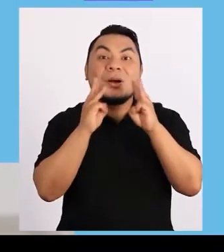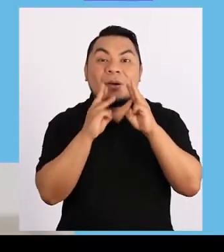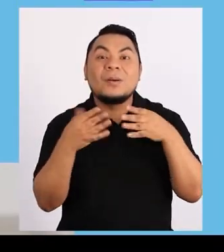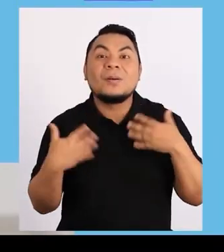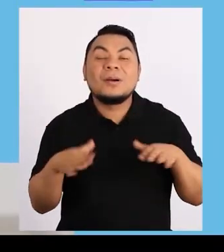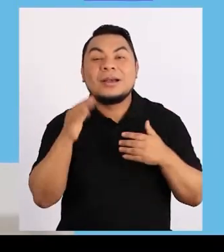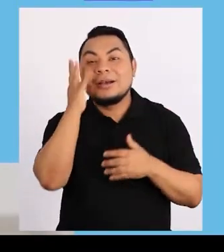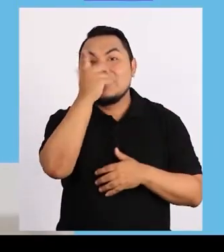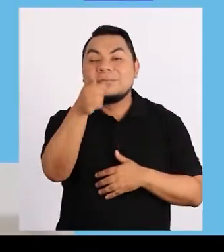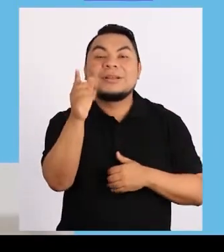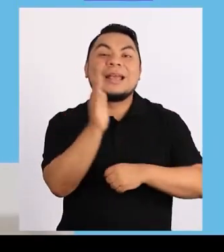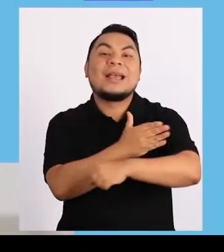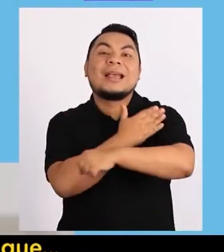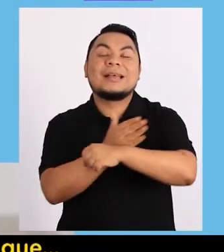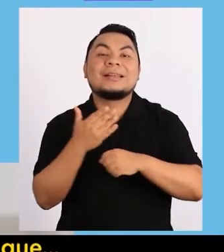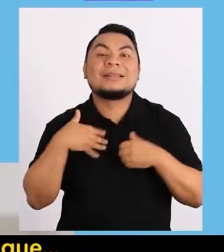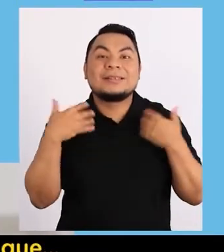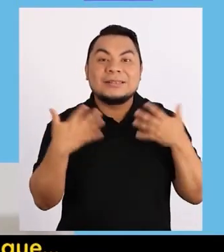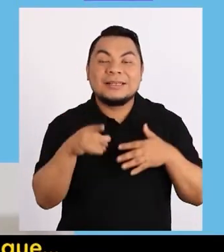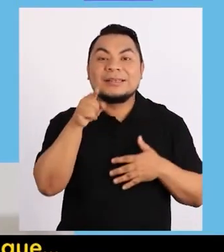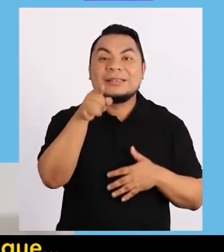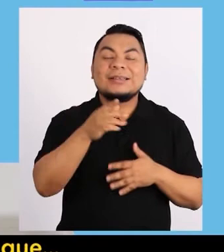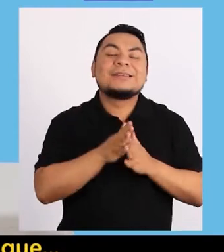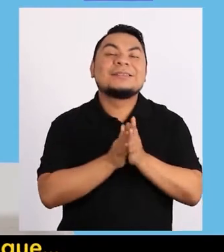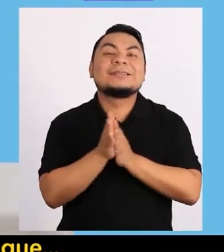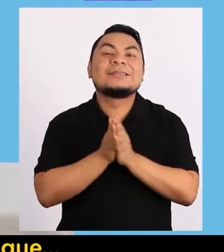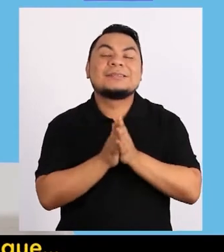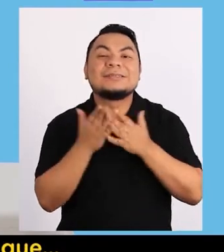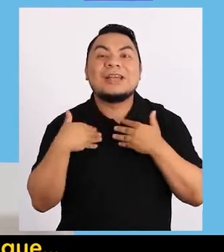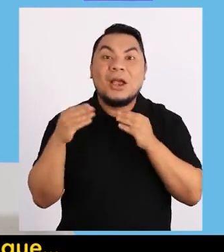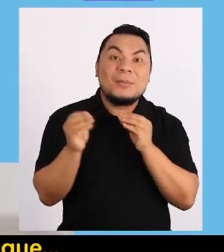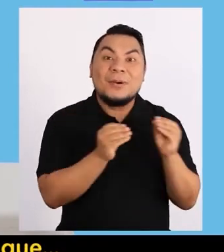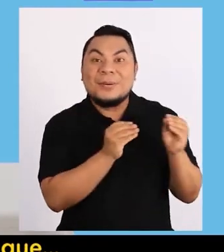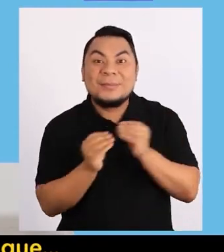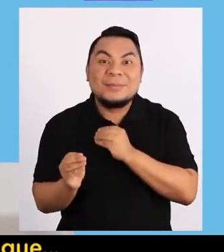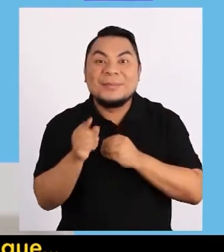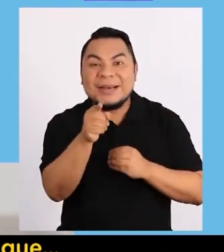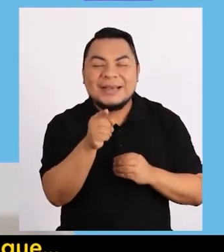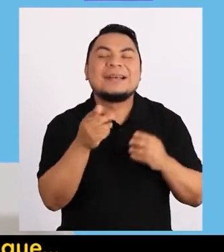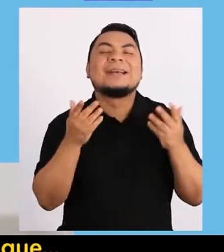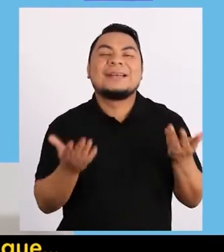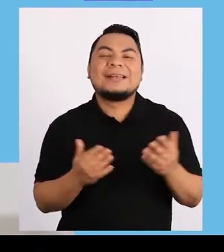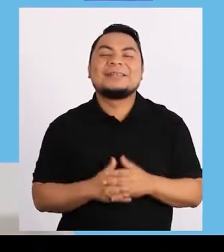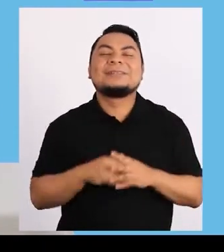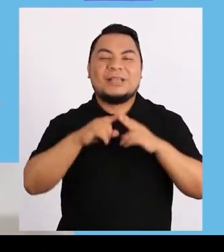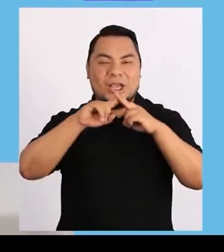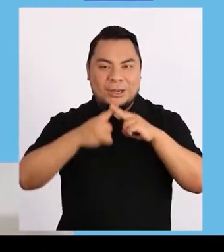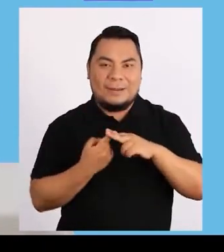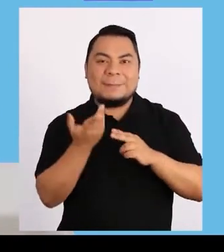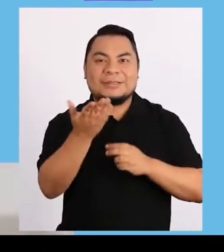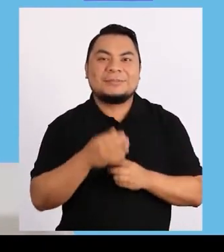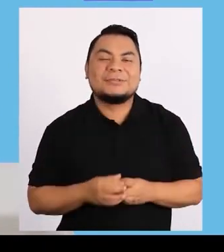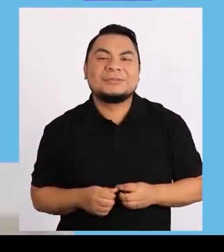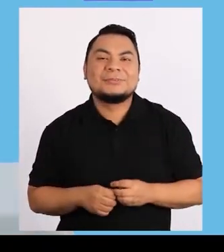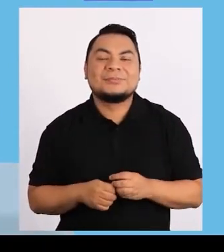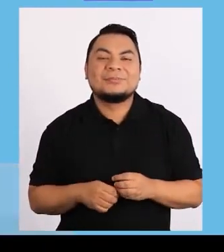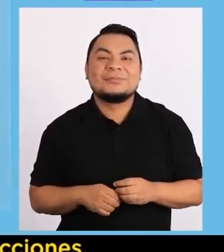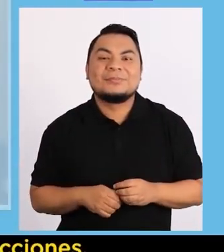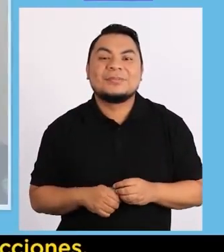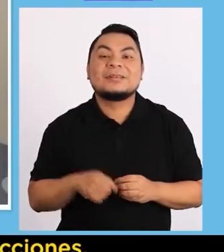¡Wow! ¡Qué linda canción! Ya me dieron ganas de moverme, así que